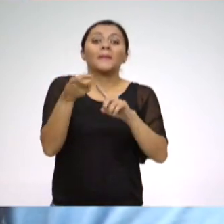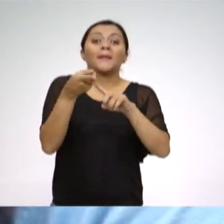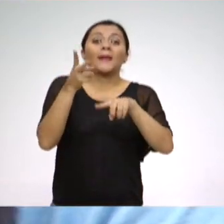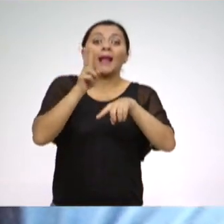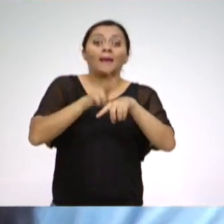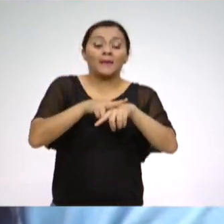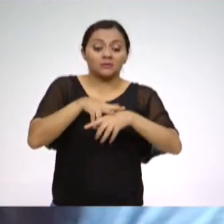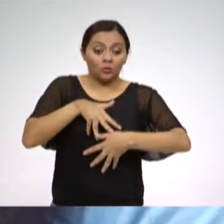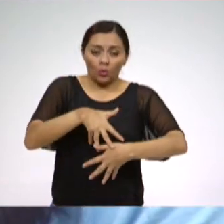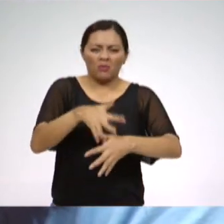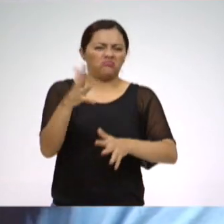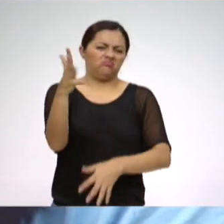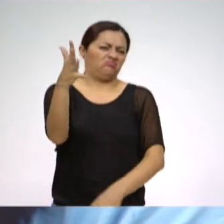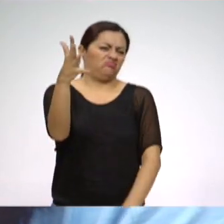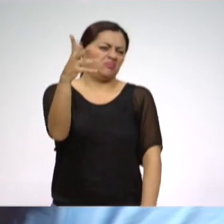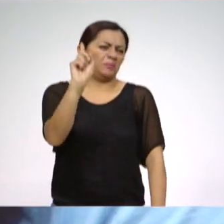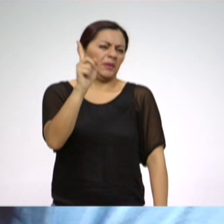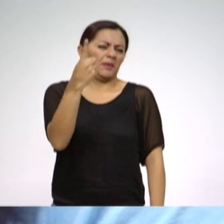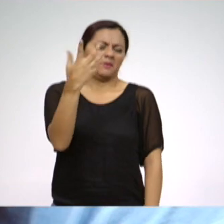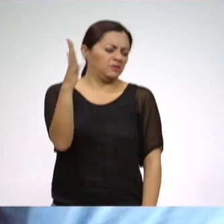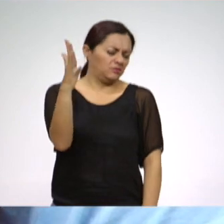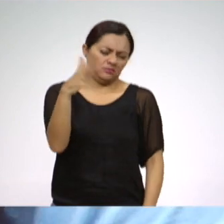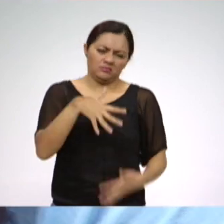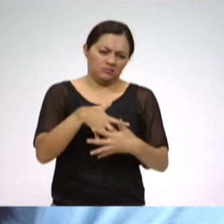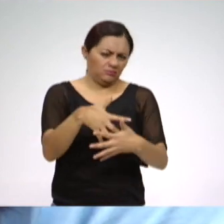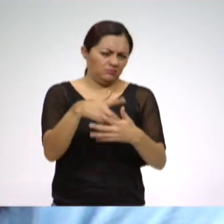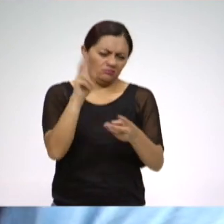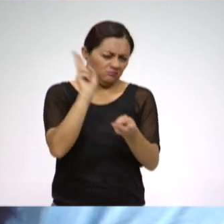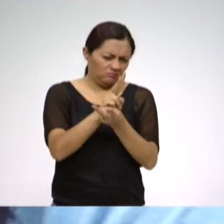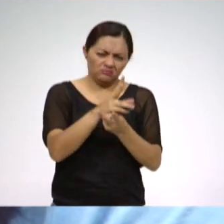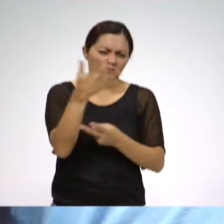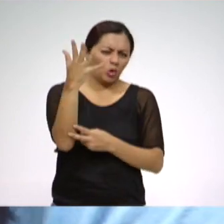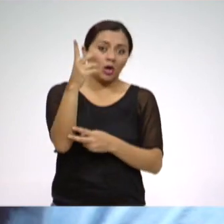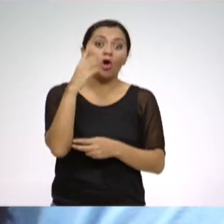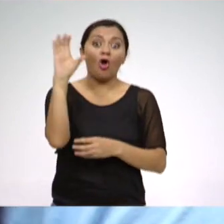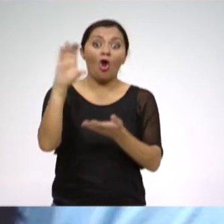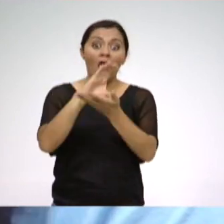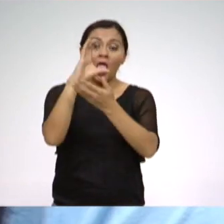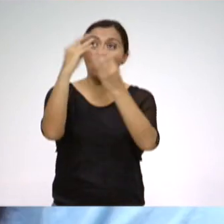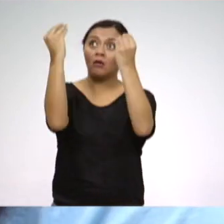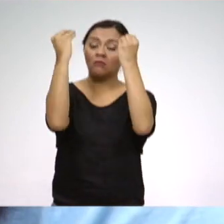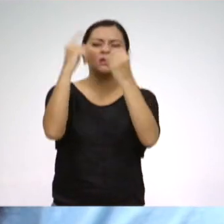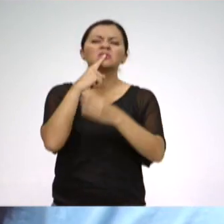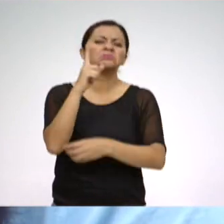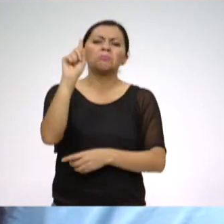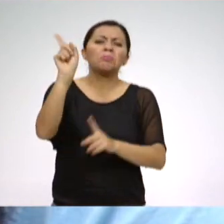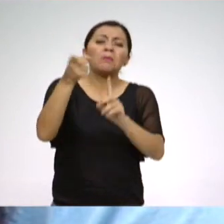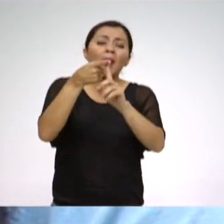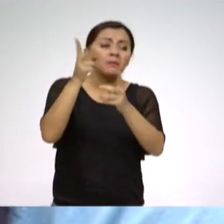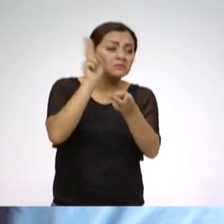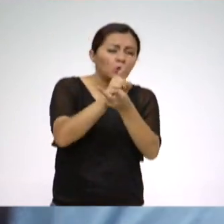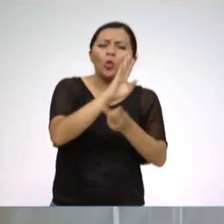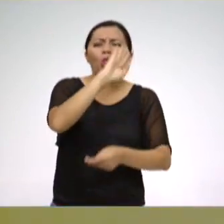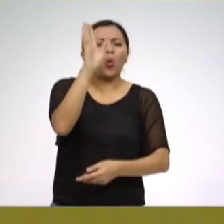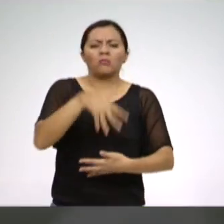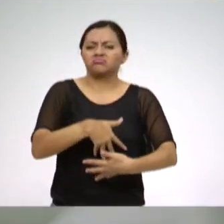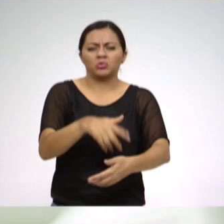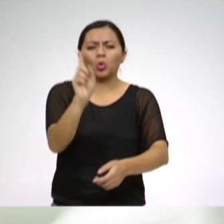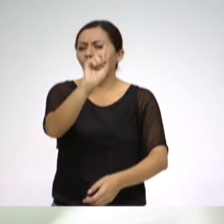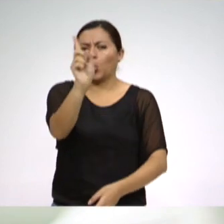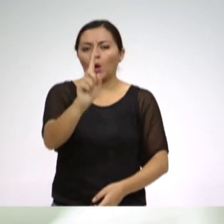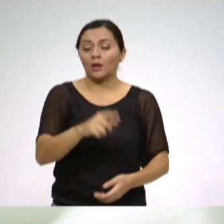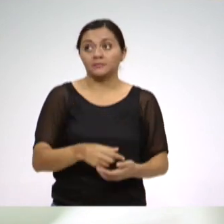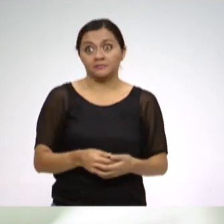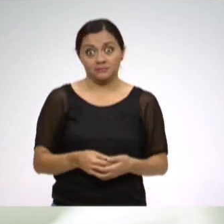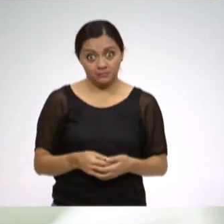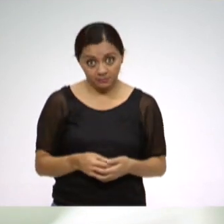quedas embarazada, igual en el colegio nos decían que no, que la primera vez nunca te quedas embarazada. Y